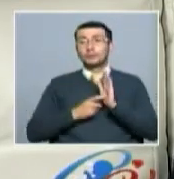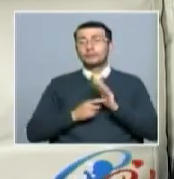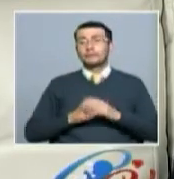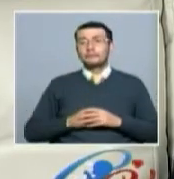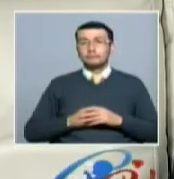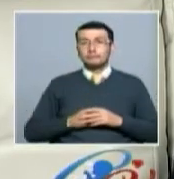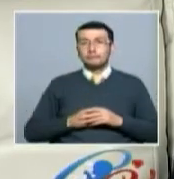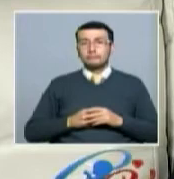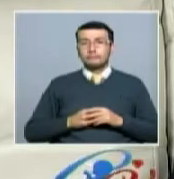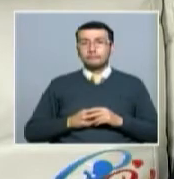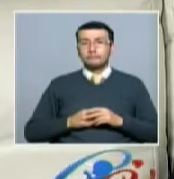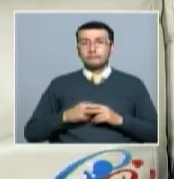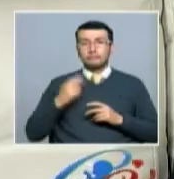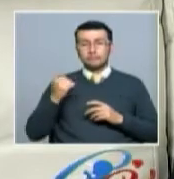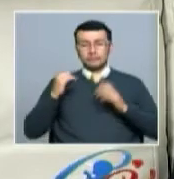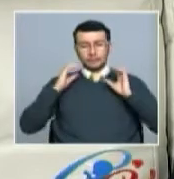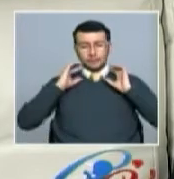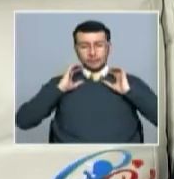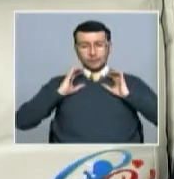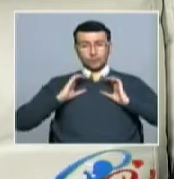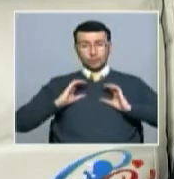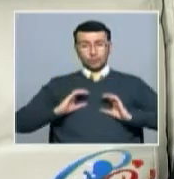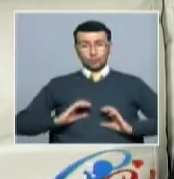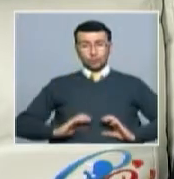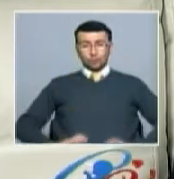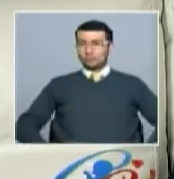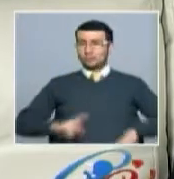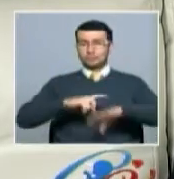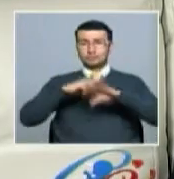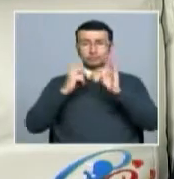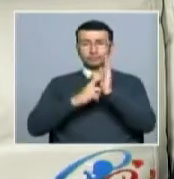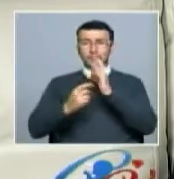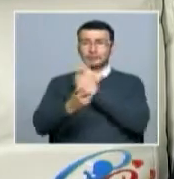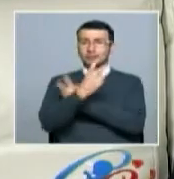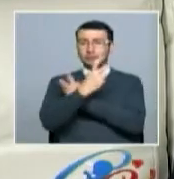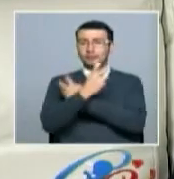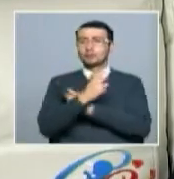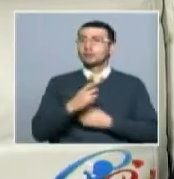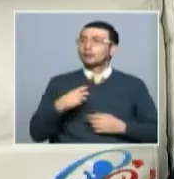tiene que ver con el esqueleto axil, relativo a eje, ¿no? Uh-huh. Tiene